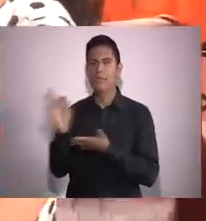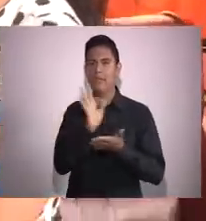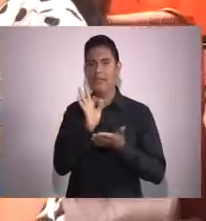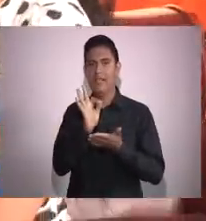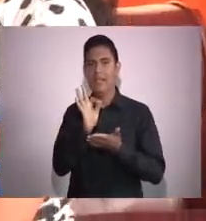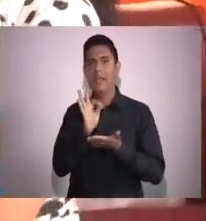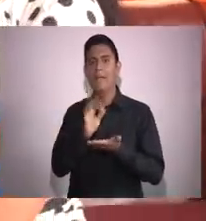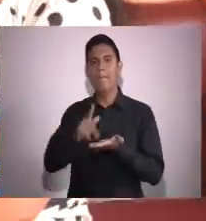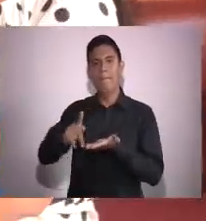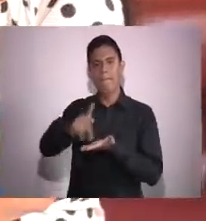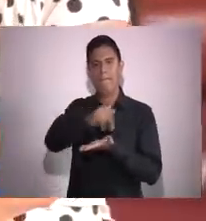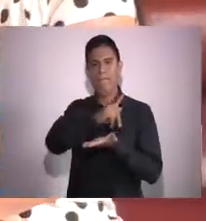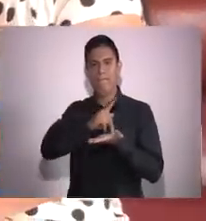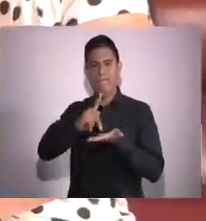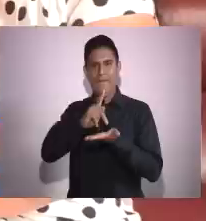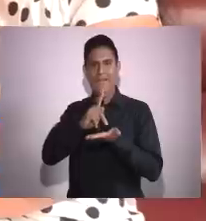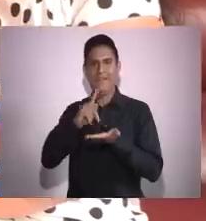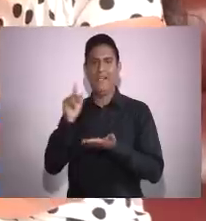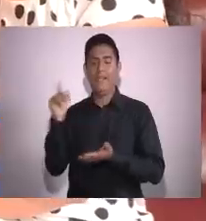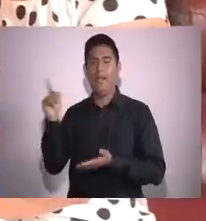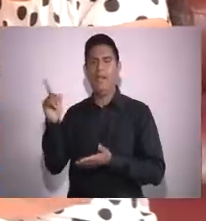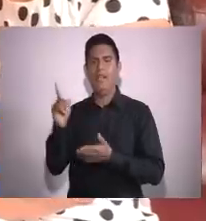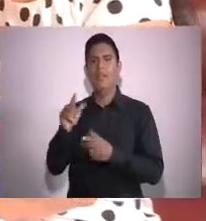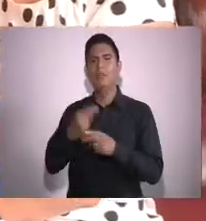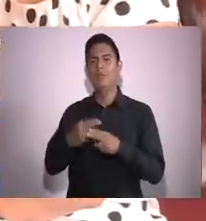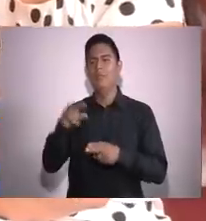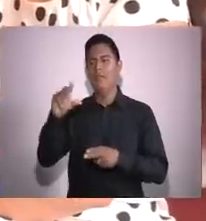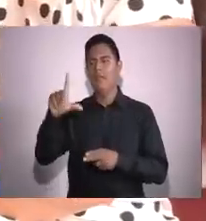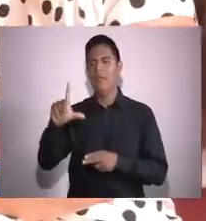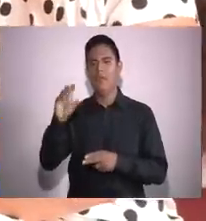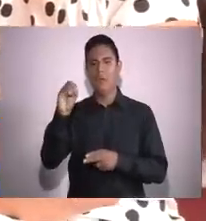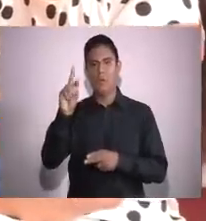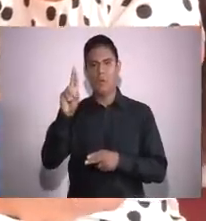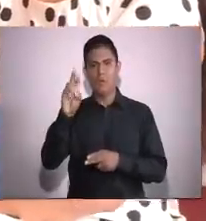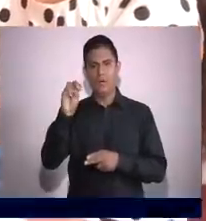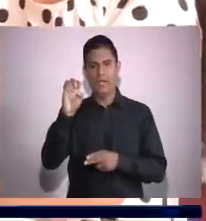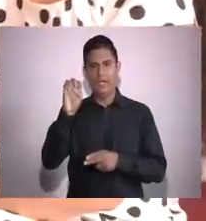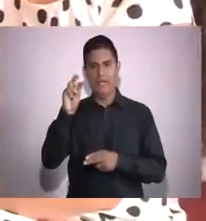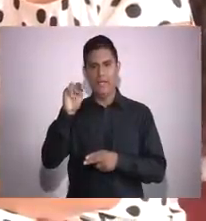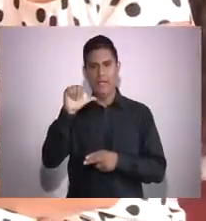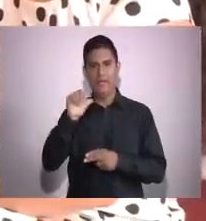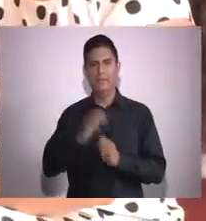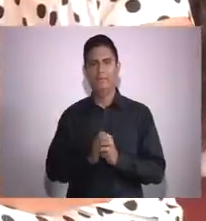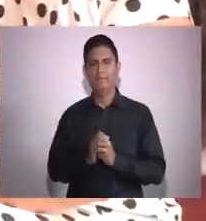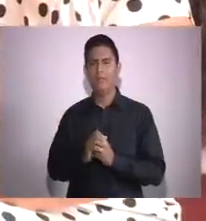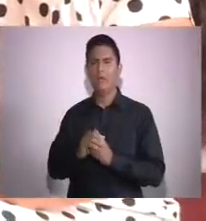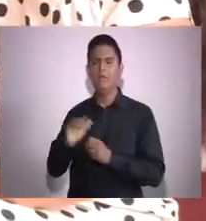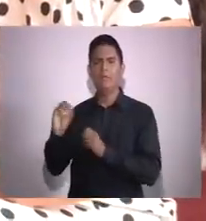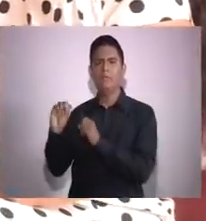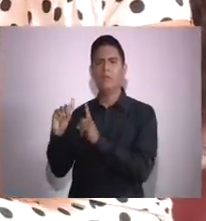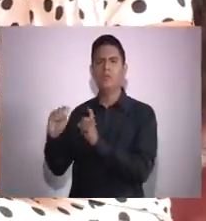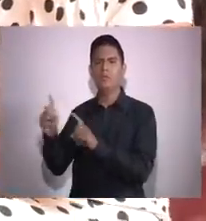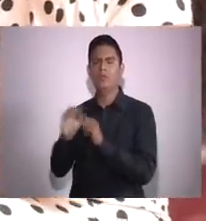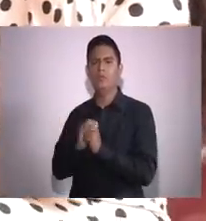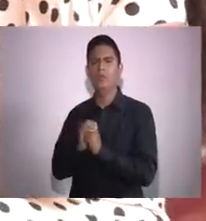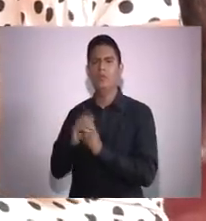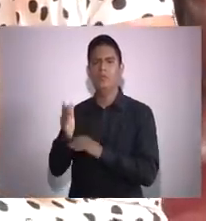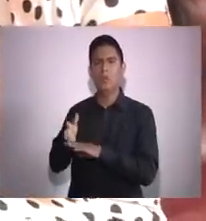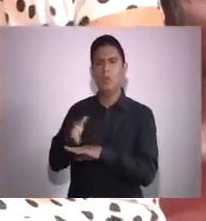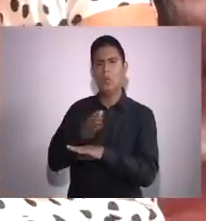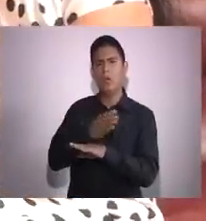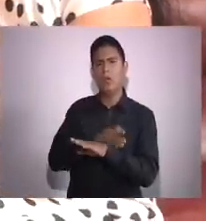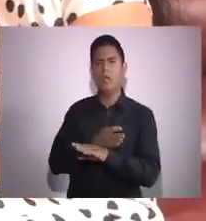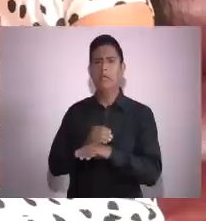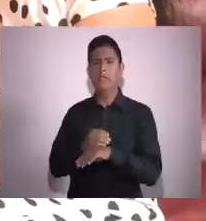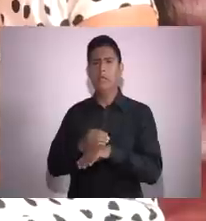la parroquia Pacayacu. Ella es Lorena Castro. Lorena, desde un inicio de